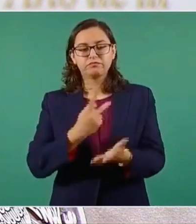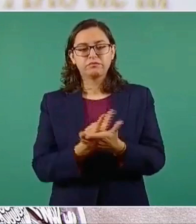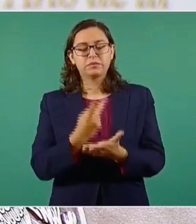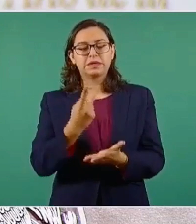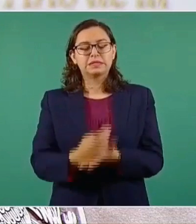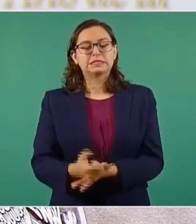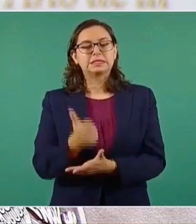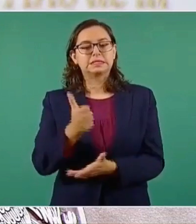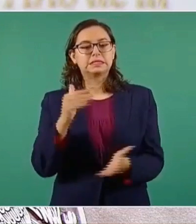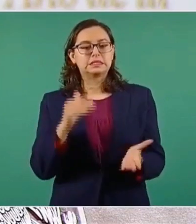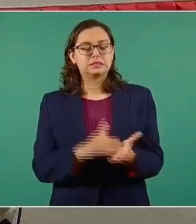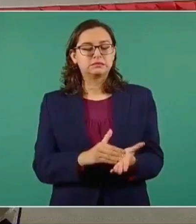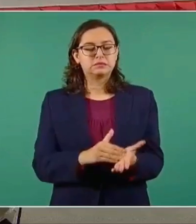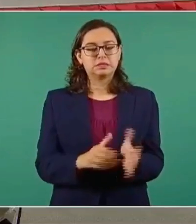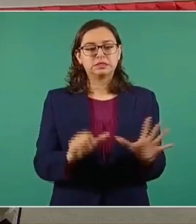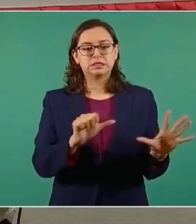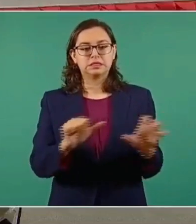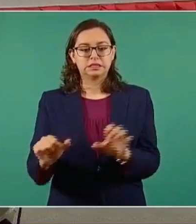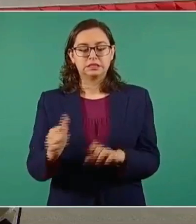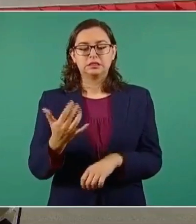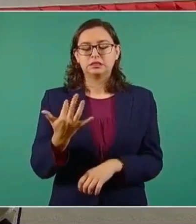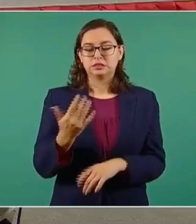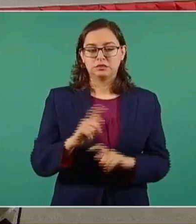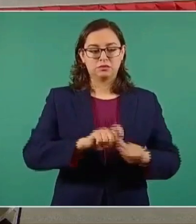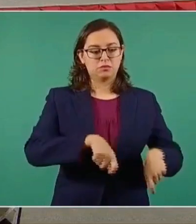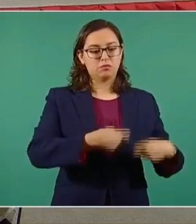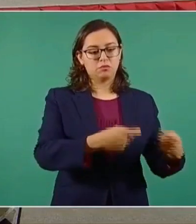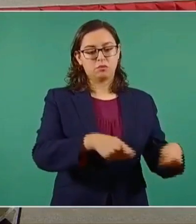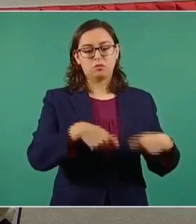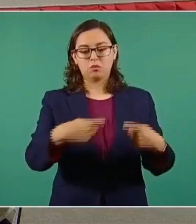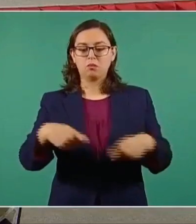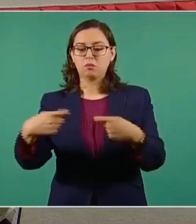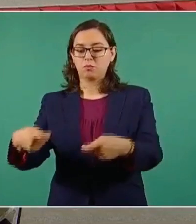6,650 condecoraciones al personal de